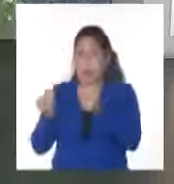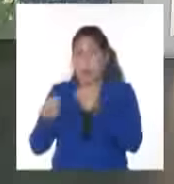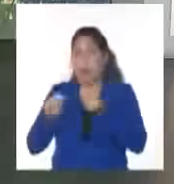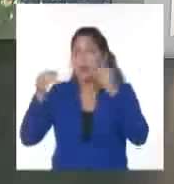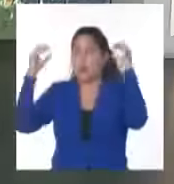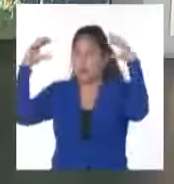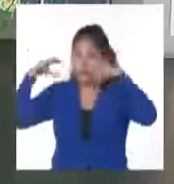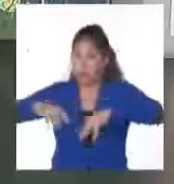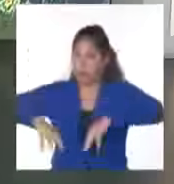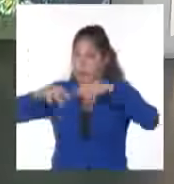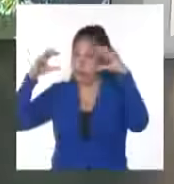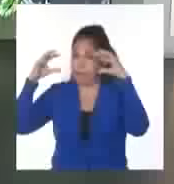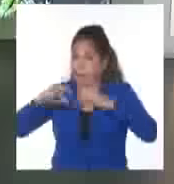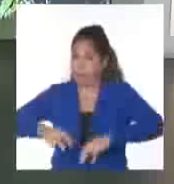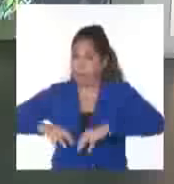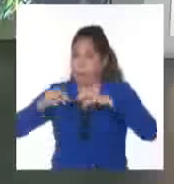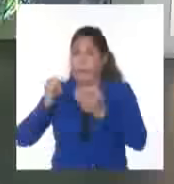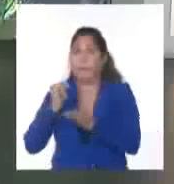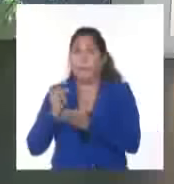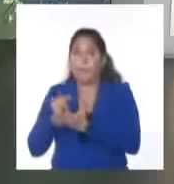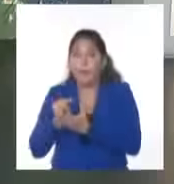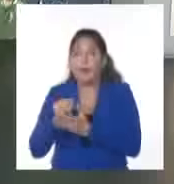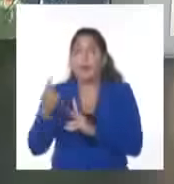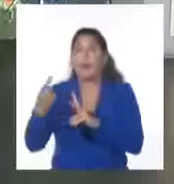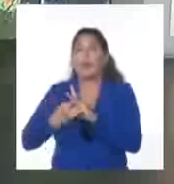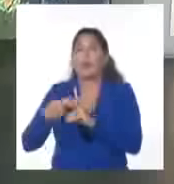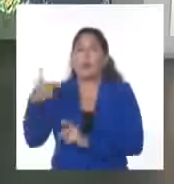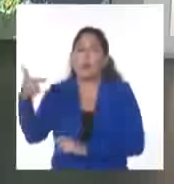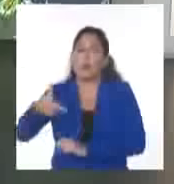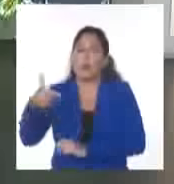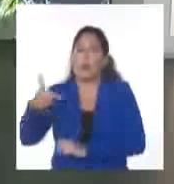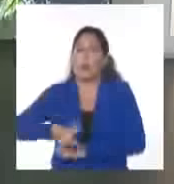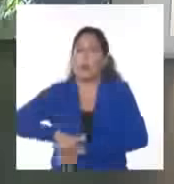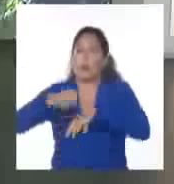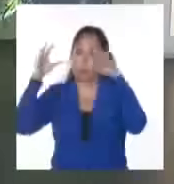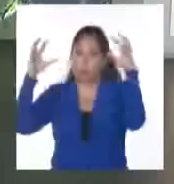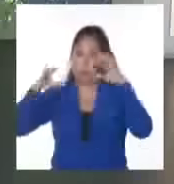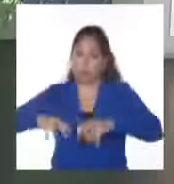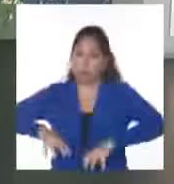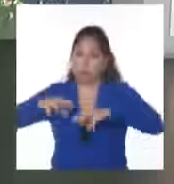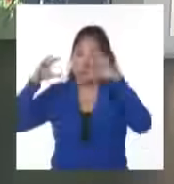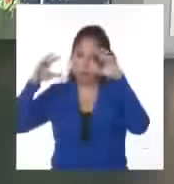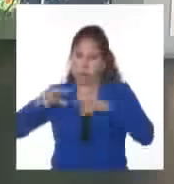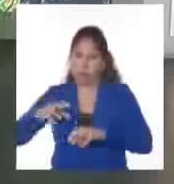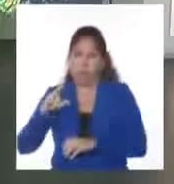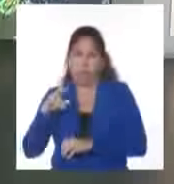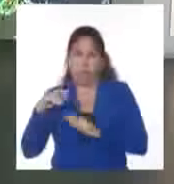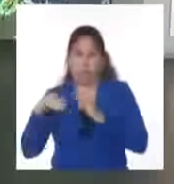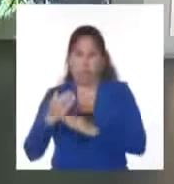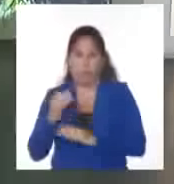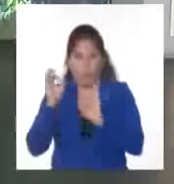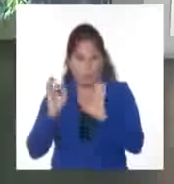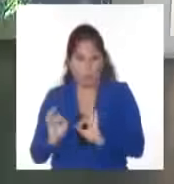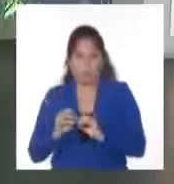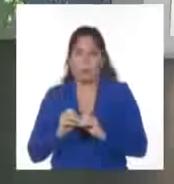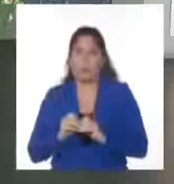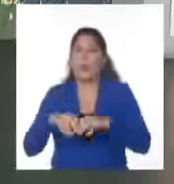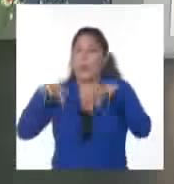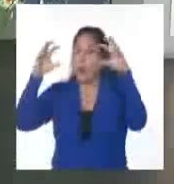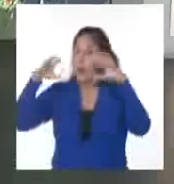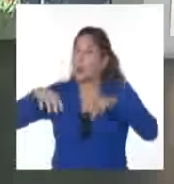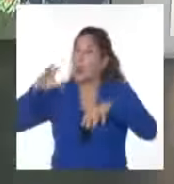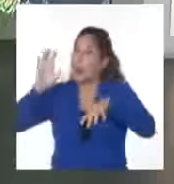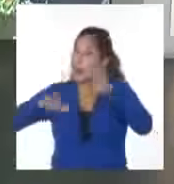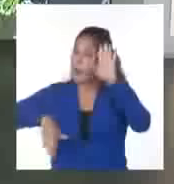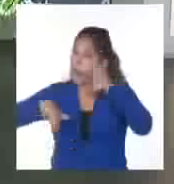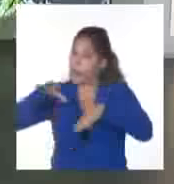lluvia no tan solo el miércoles, sino también el jueves. Y esas lluvias dependen de algunas